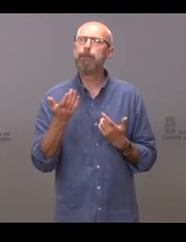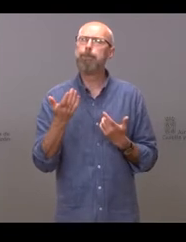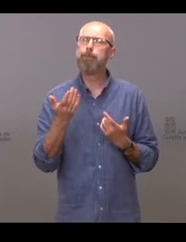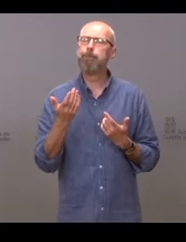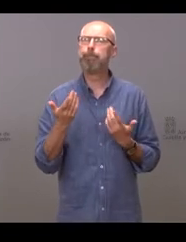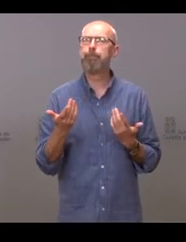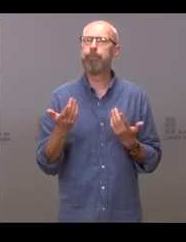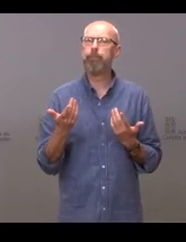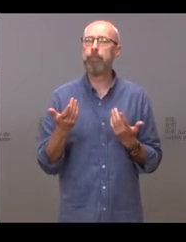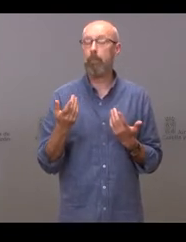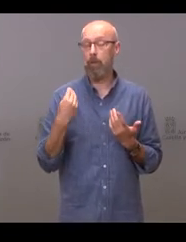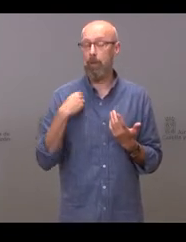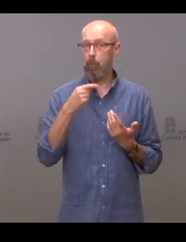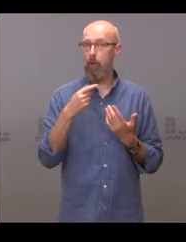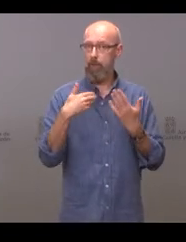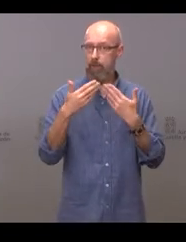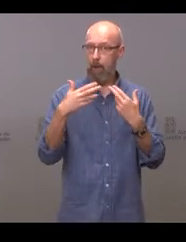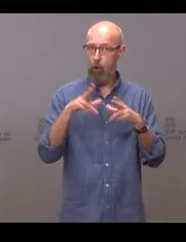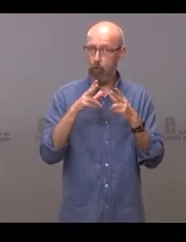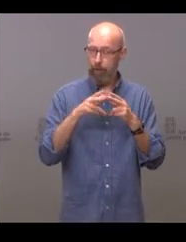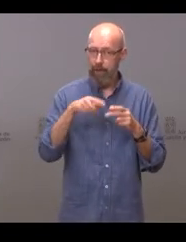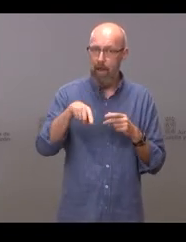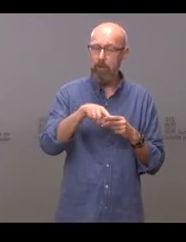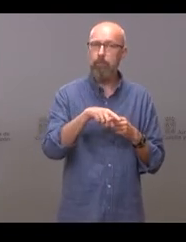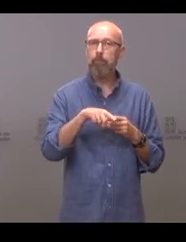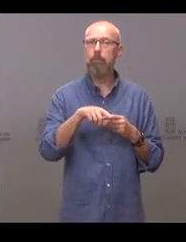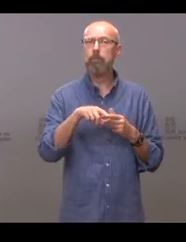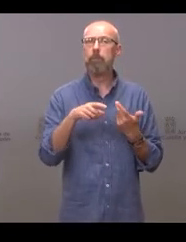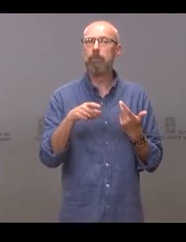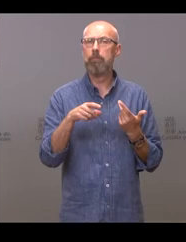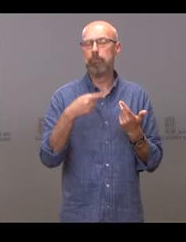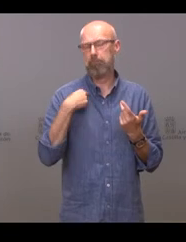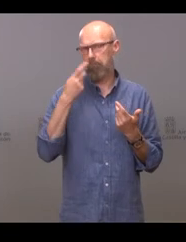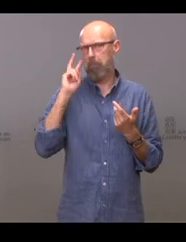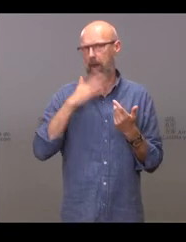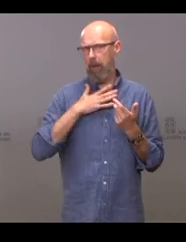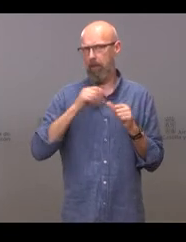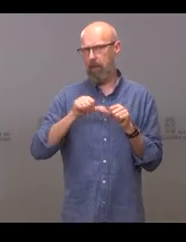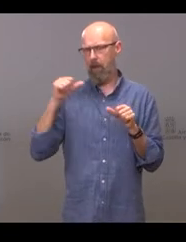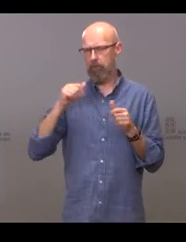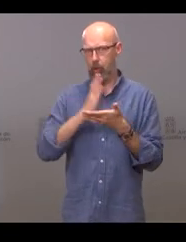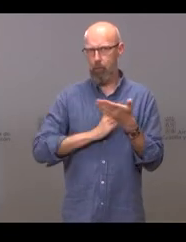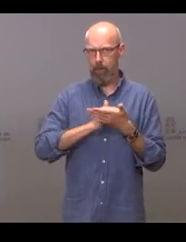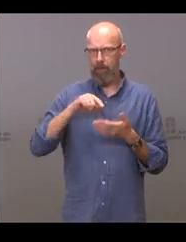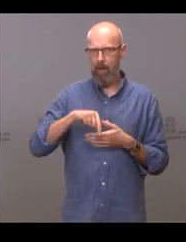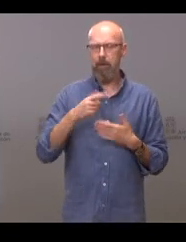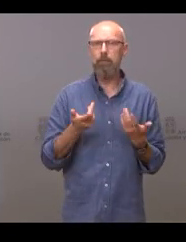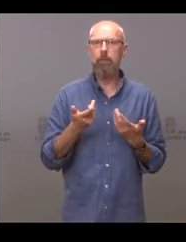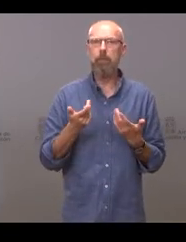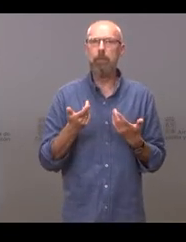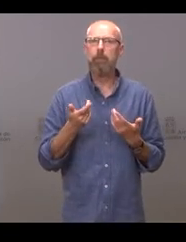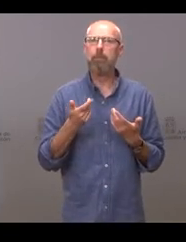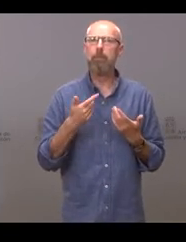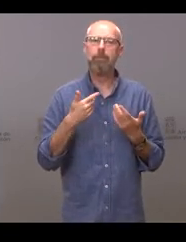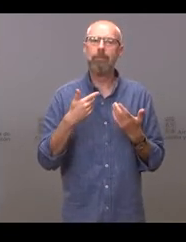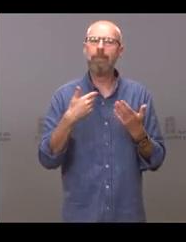dentro del diálogo social no solamente por lo menos la experiencia que tenemos en esta comunidad autónoma no solamente es negociar y